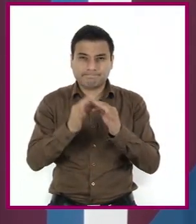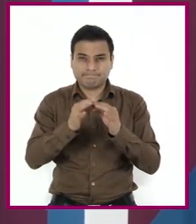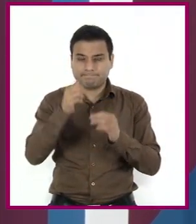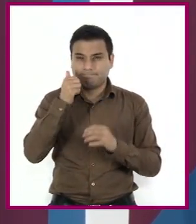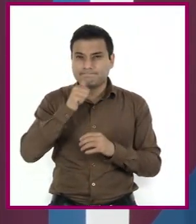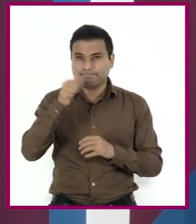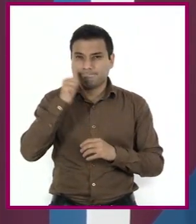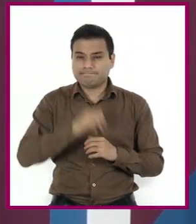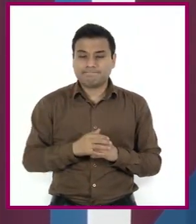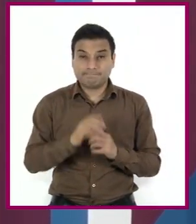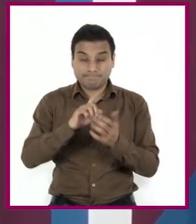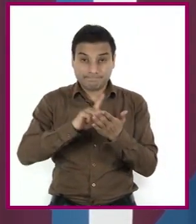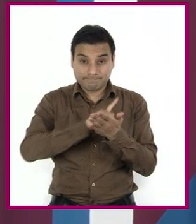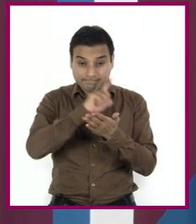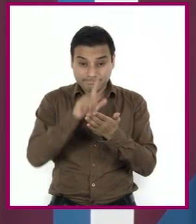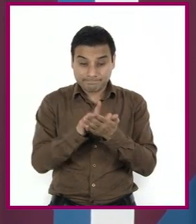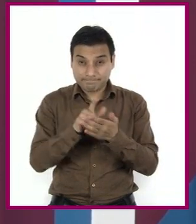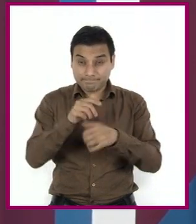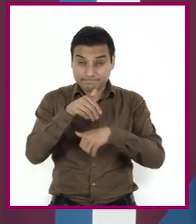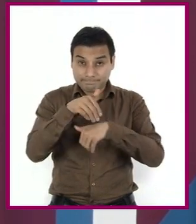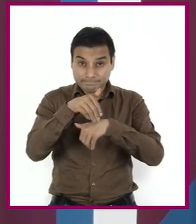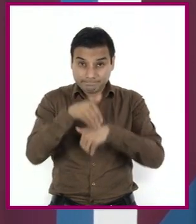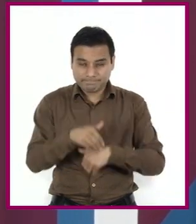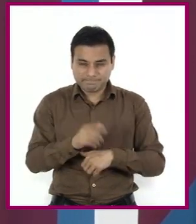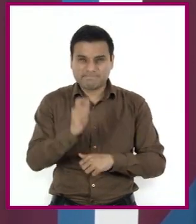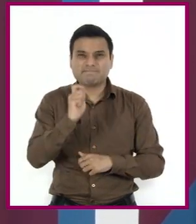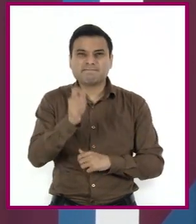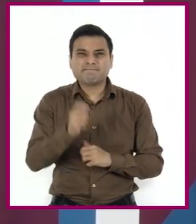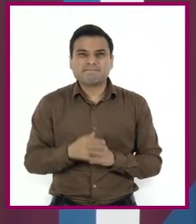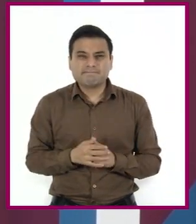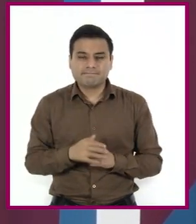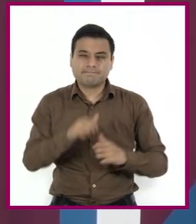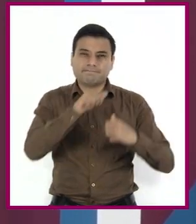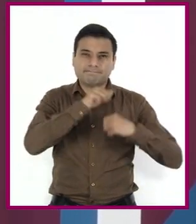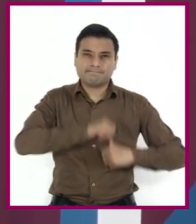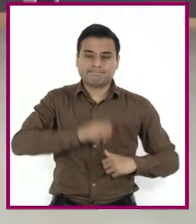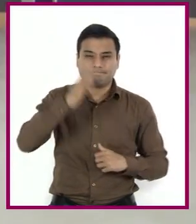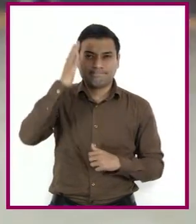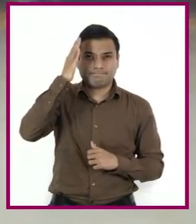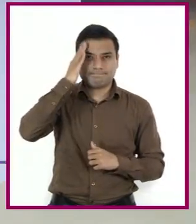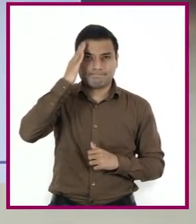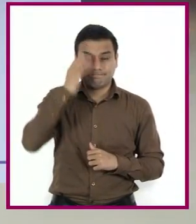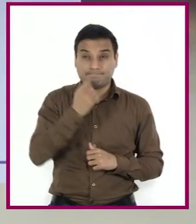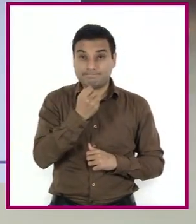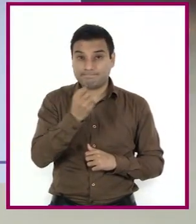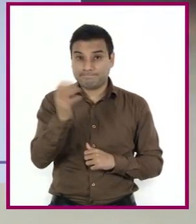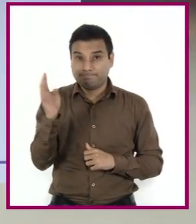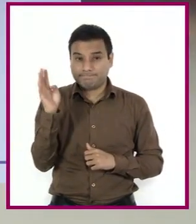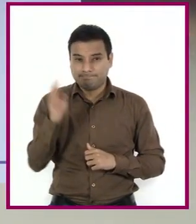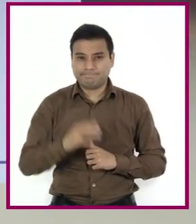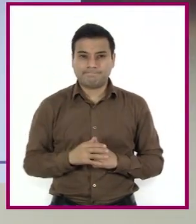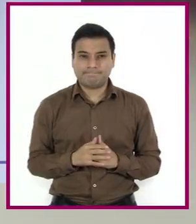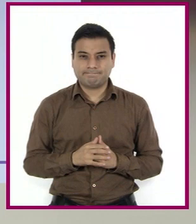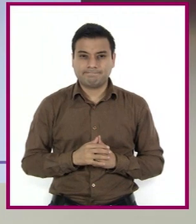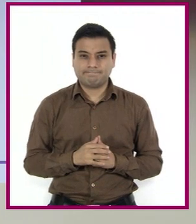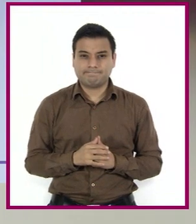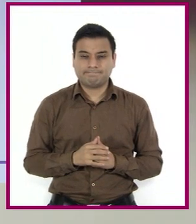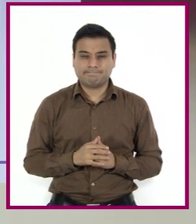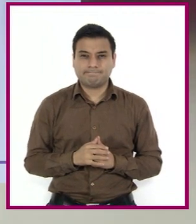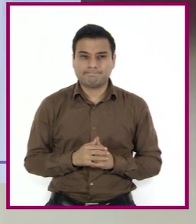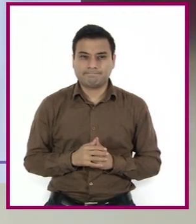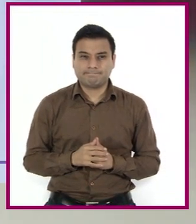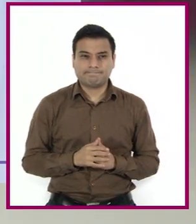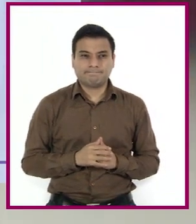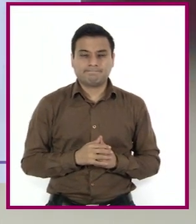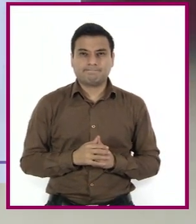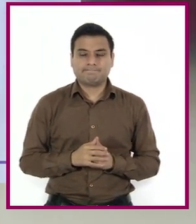que aplicar las leyes imparcialmente significa que las autoridades no conceden ventajas